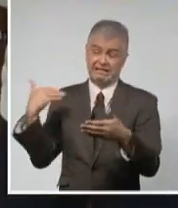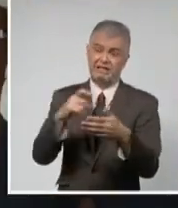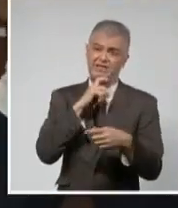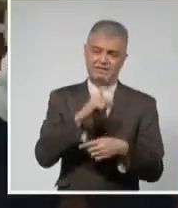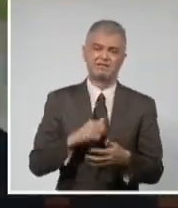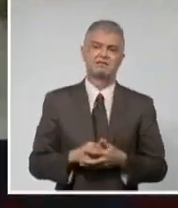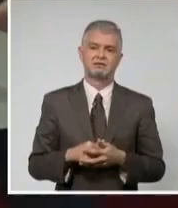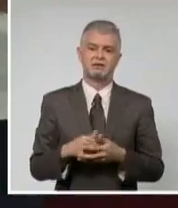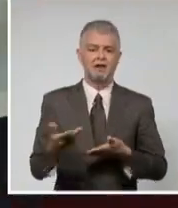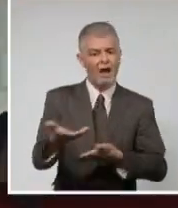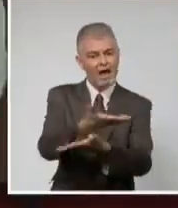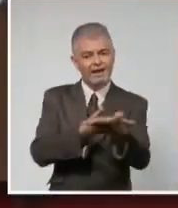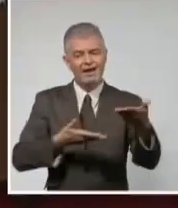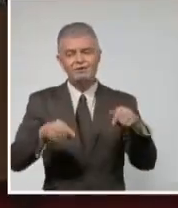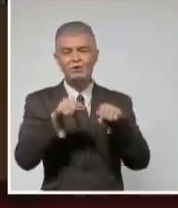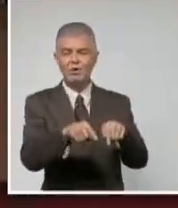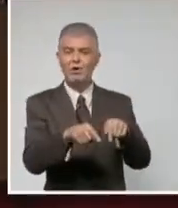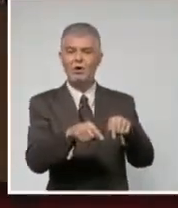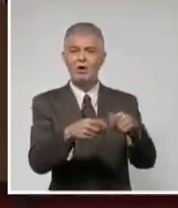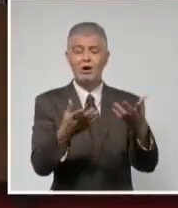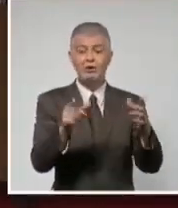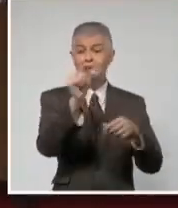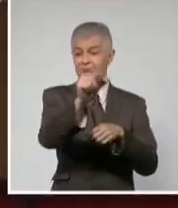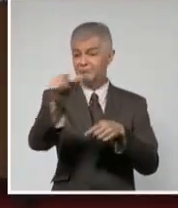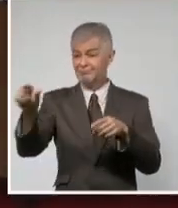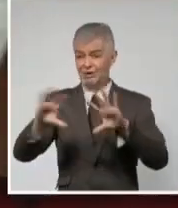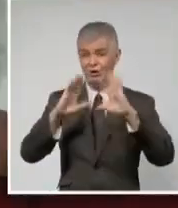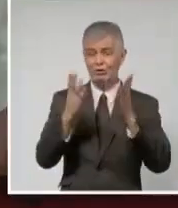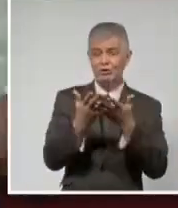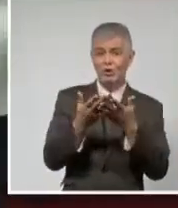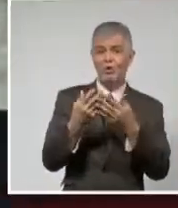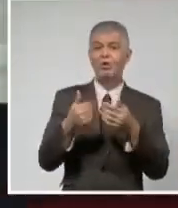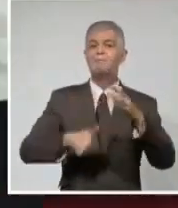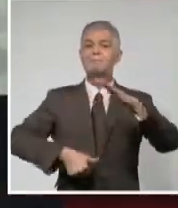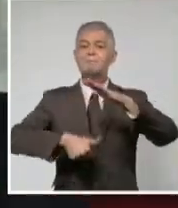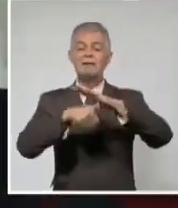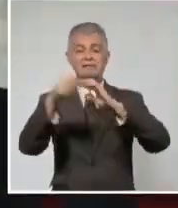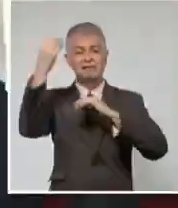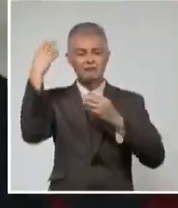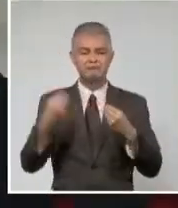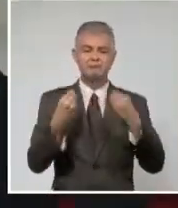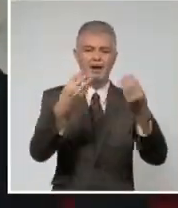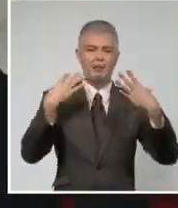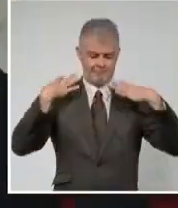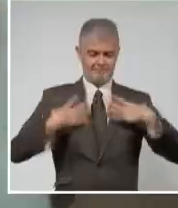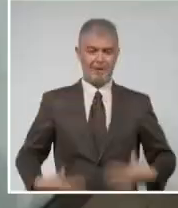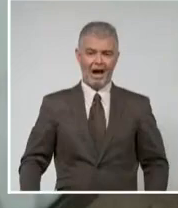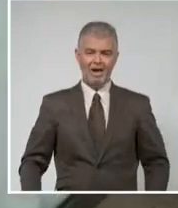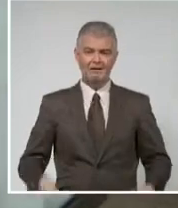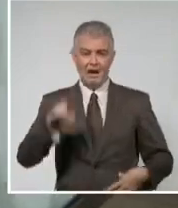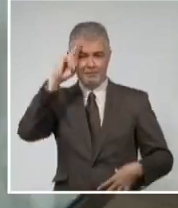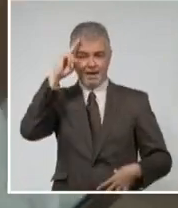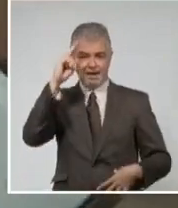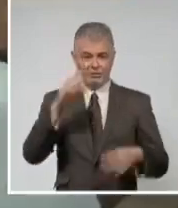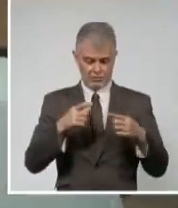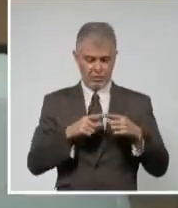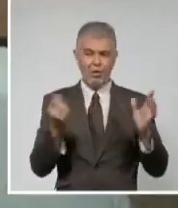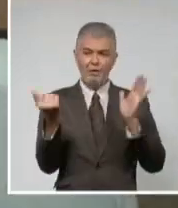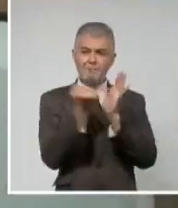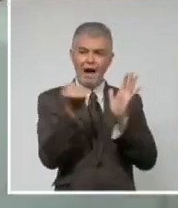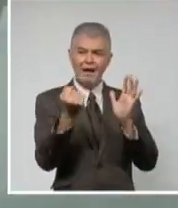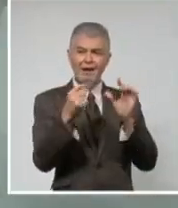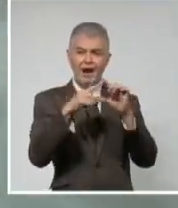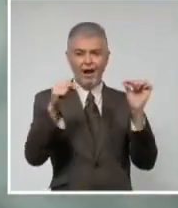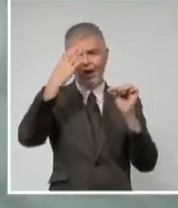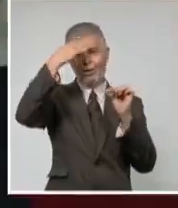estos intercambios, los colaboradores recibieron en nombre del presidente una bata médica con la marca País y una tarjeta, y